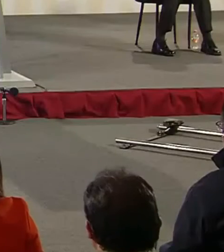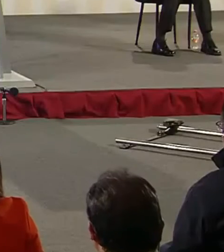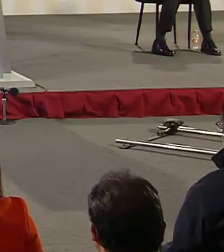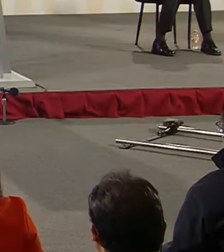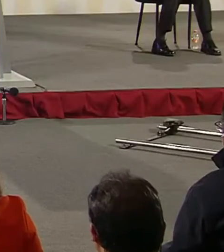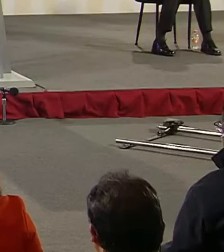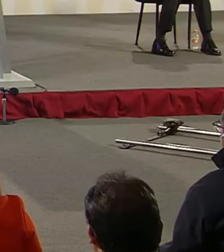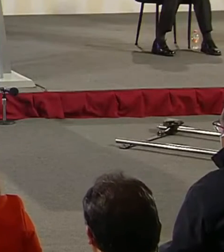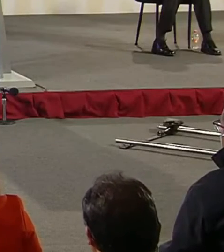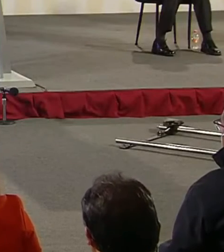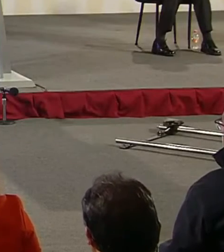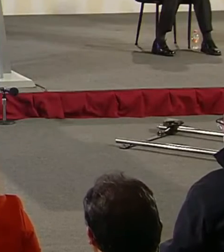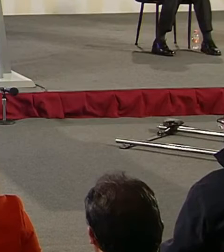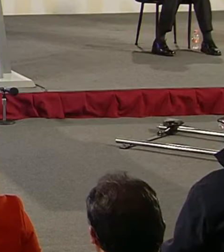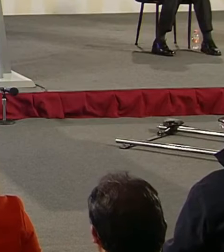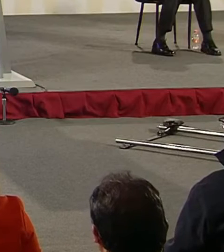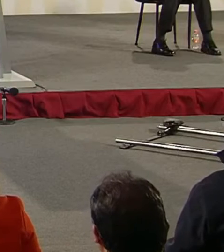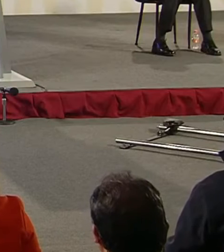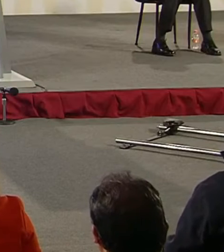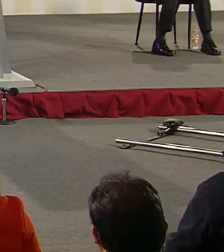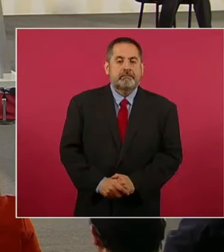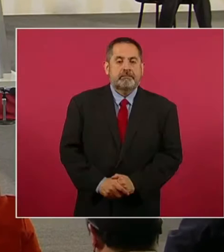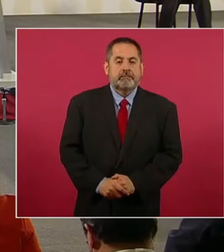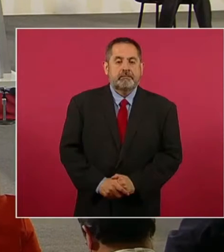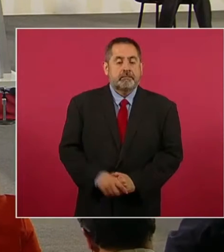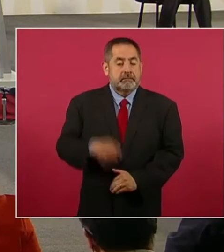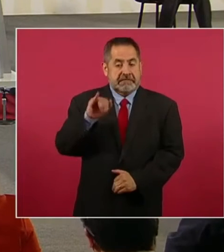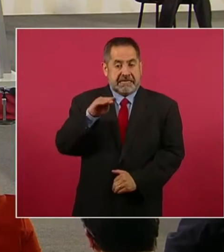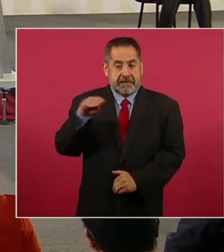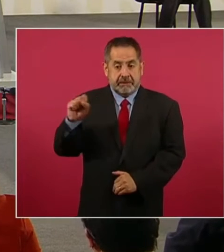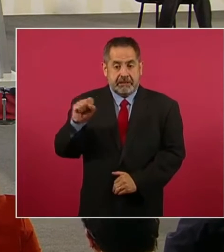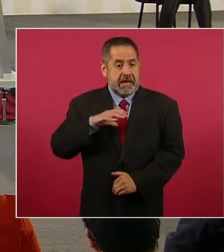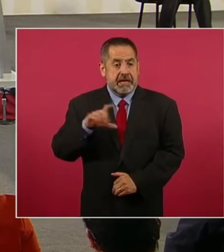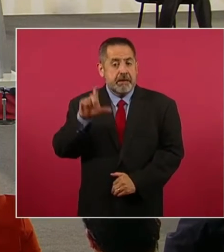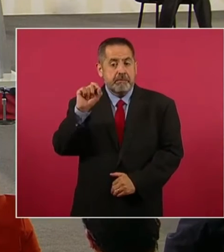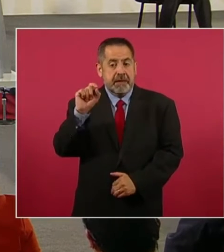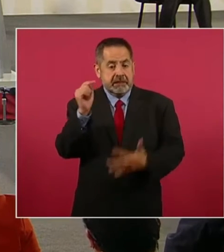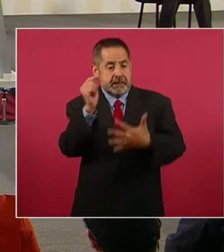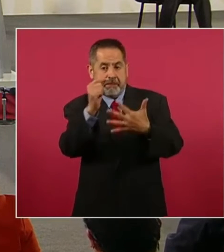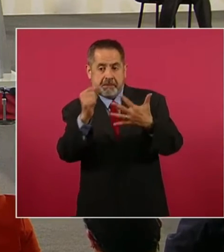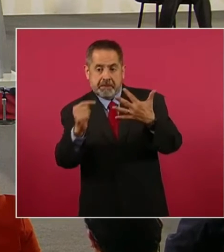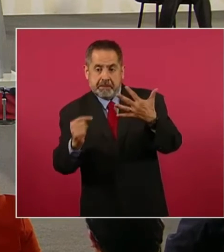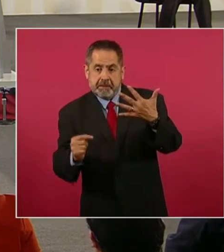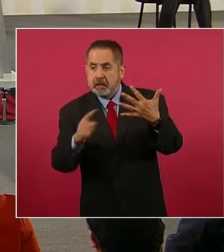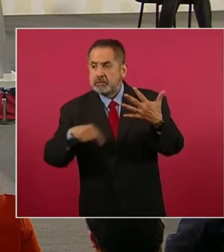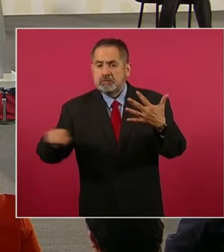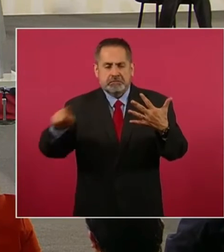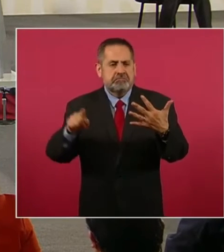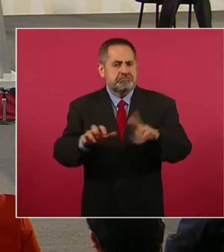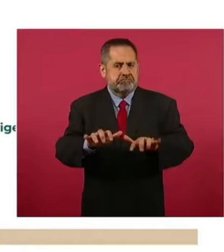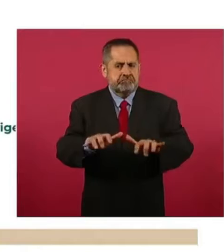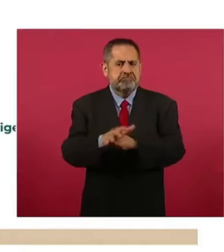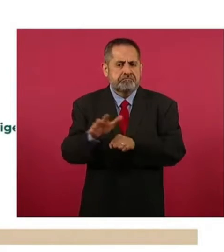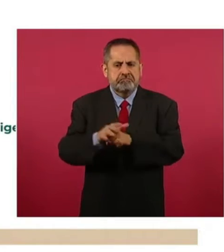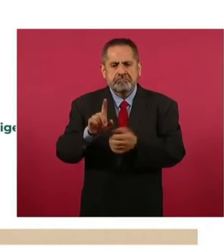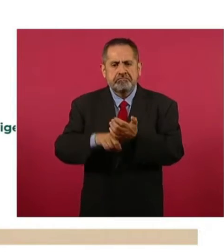dejar aquí. Son 20 trámites que están digitalizados, tanto para jubilados, asegurados y también para